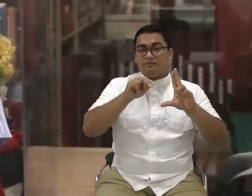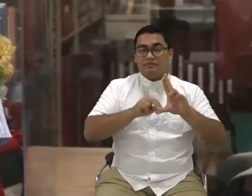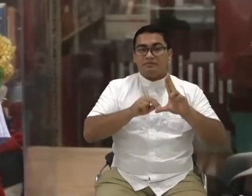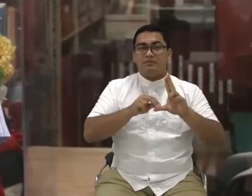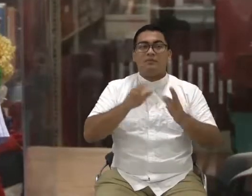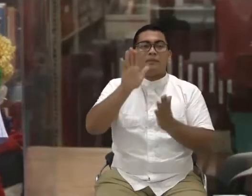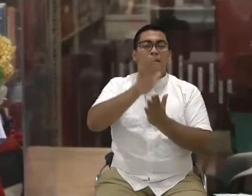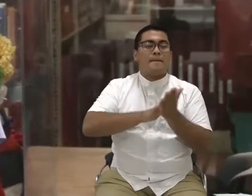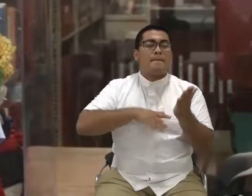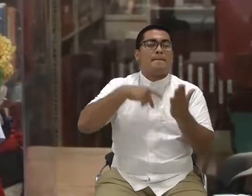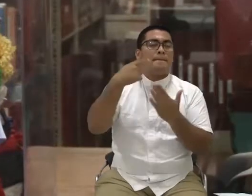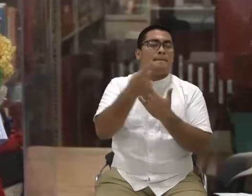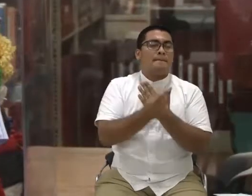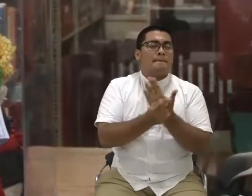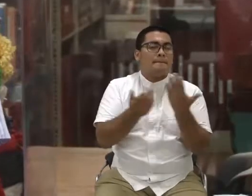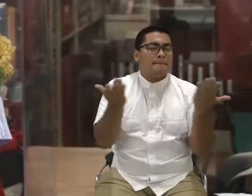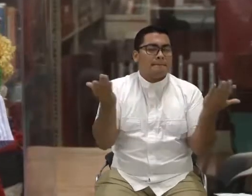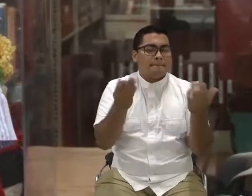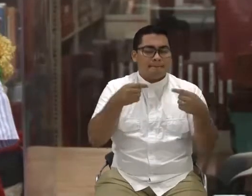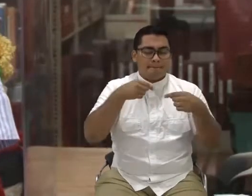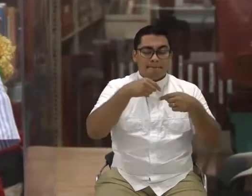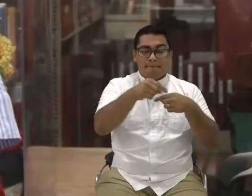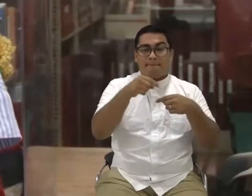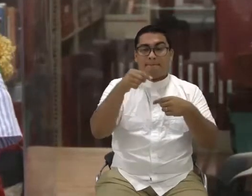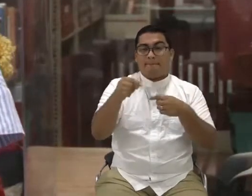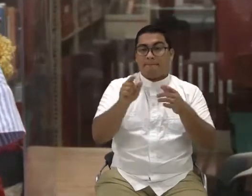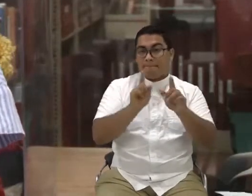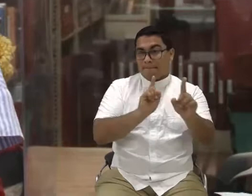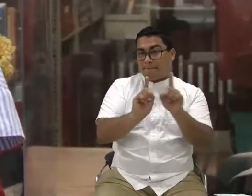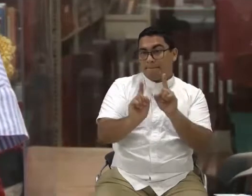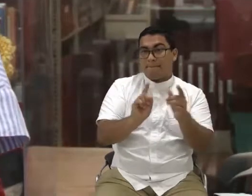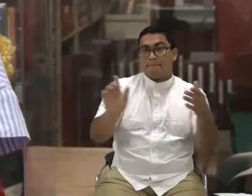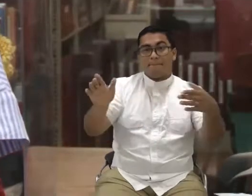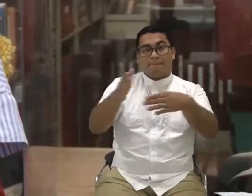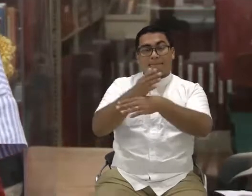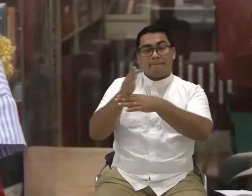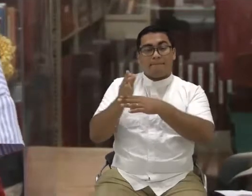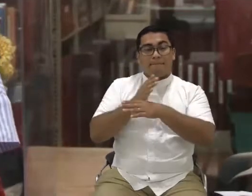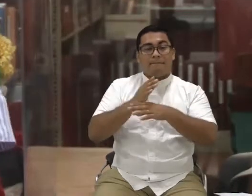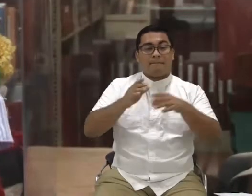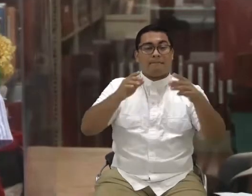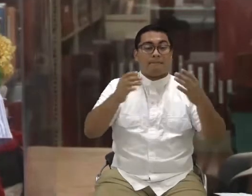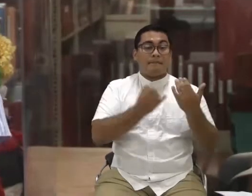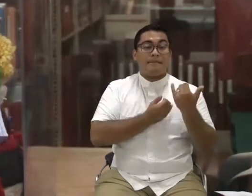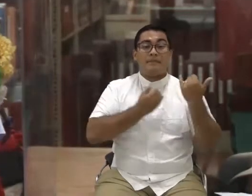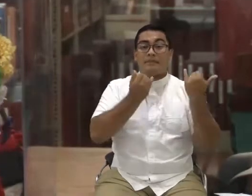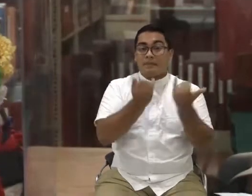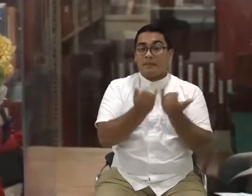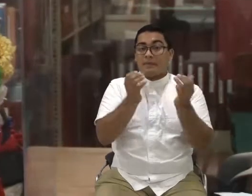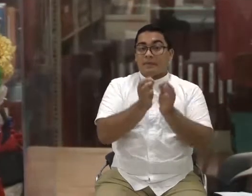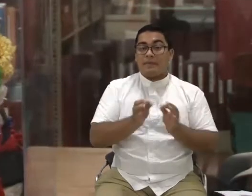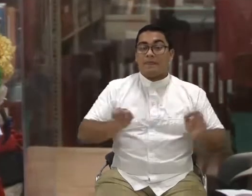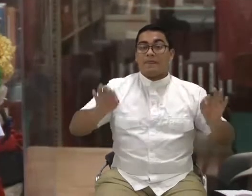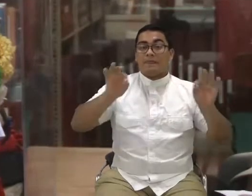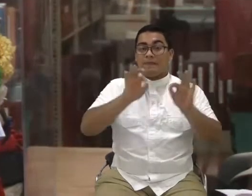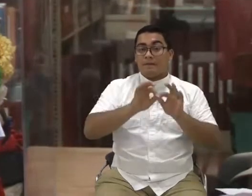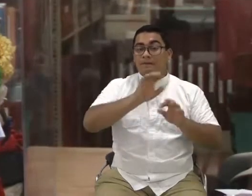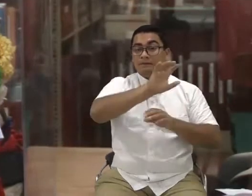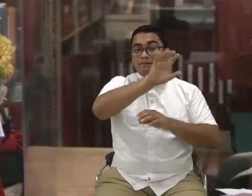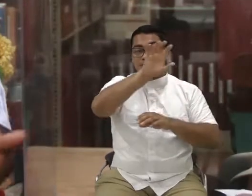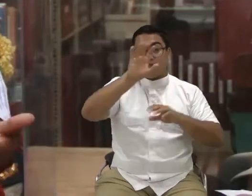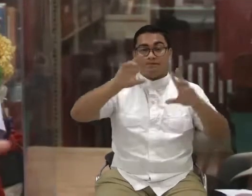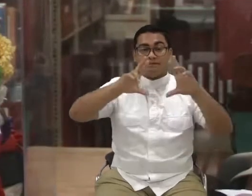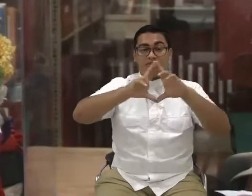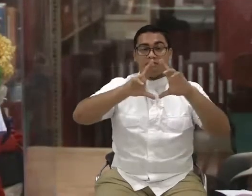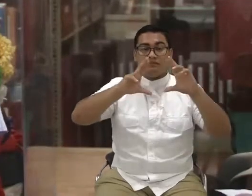para establecer programas de formación para fortalecer las competencias de los técnicos de instituciones claves y de técnicos territoriales también